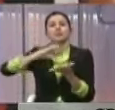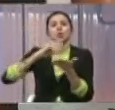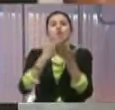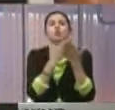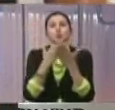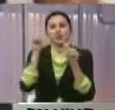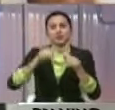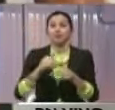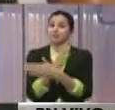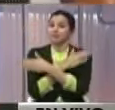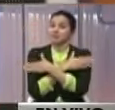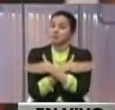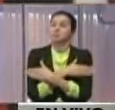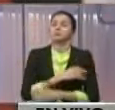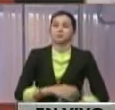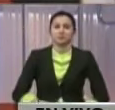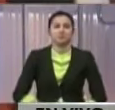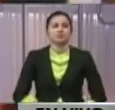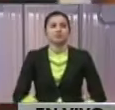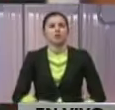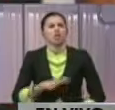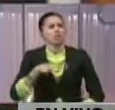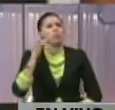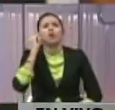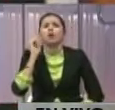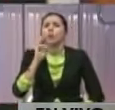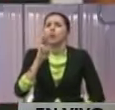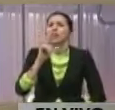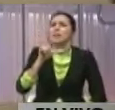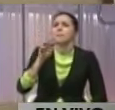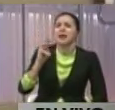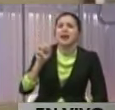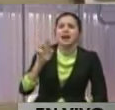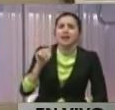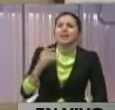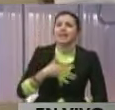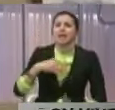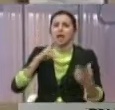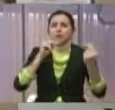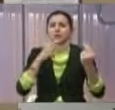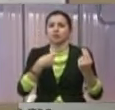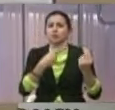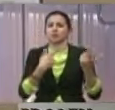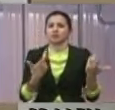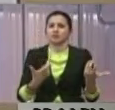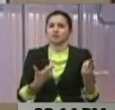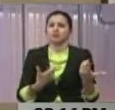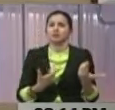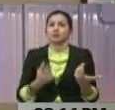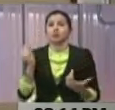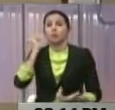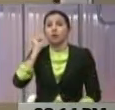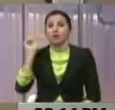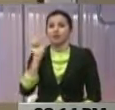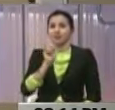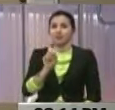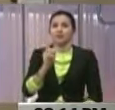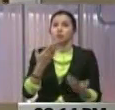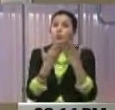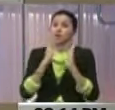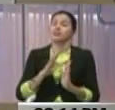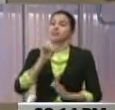felicitamos. ¿Dónde está la compañera Wilmar? Aquí va a conversar con nosotros. Pues queremos que hable no solo una dama, sino además una